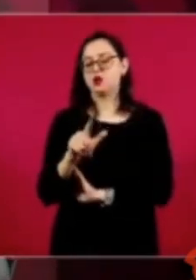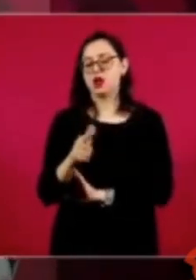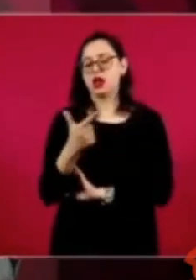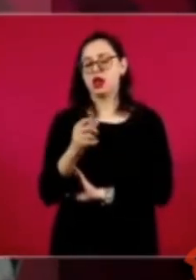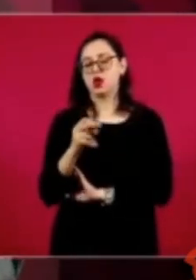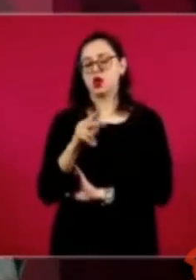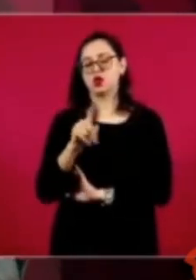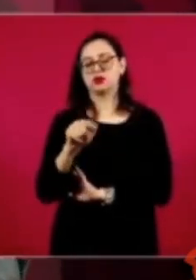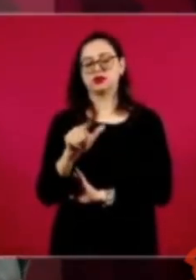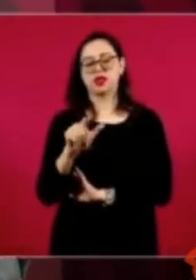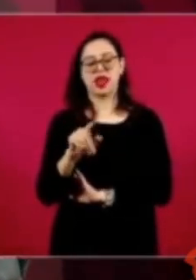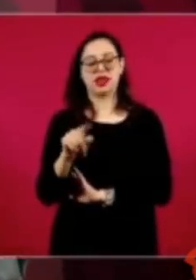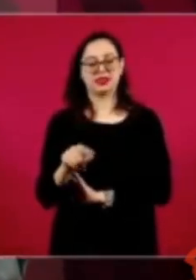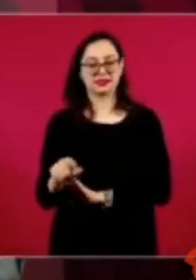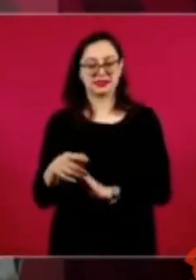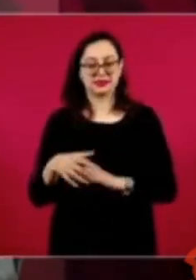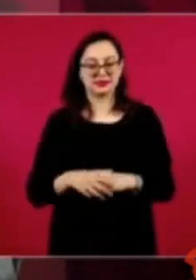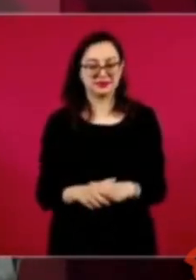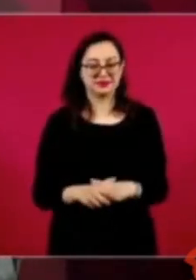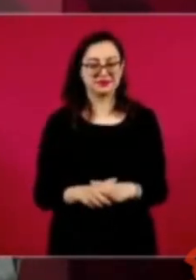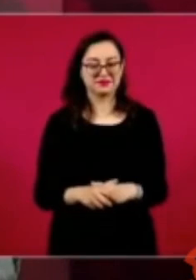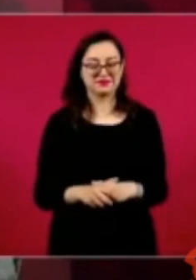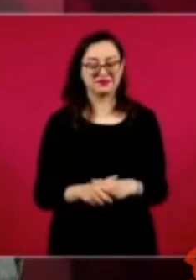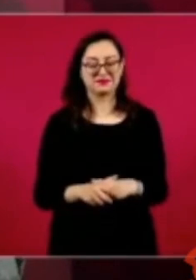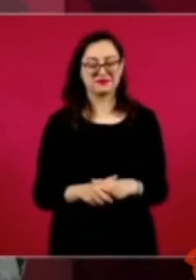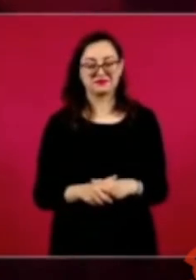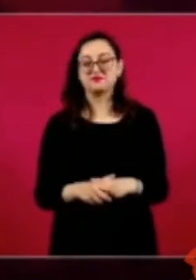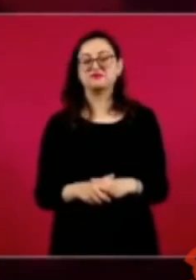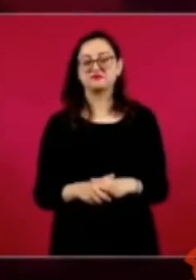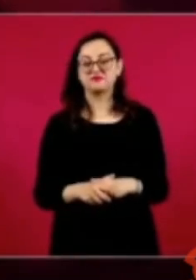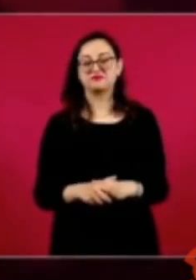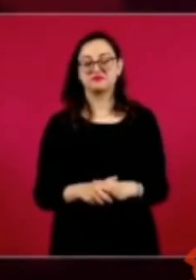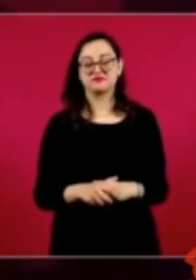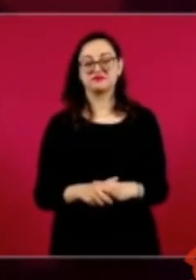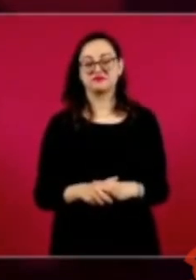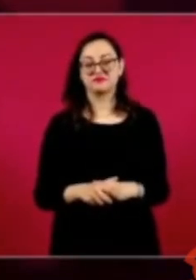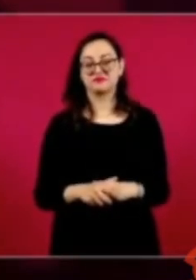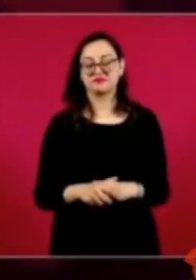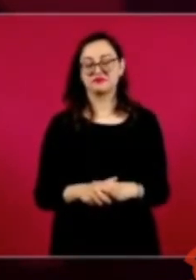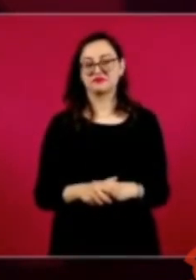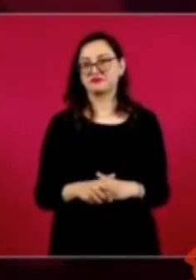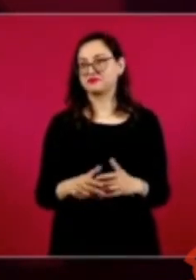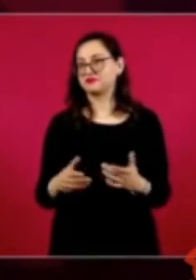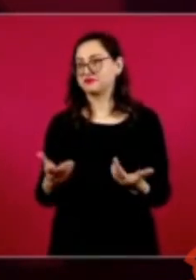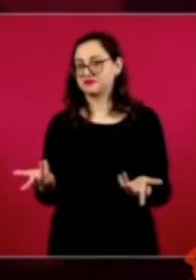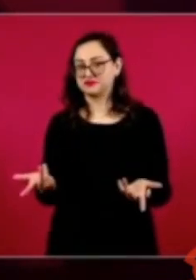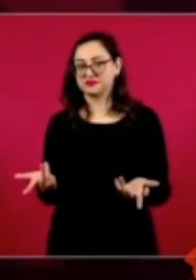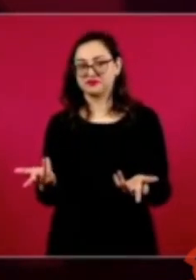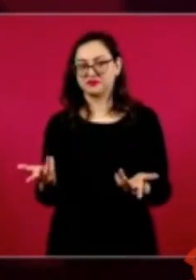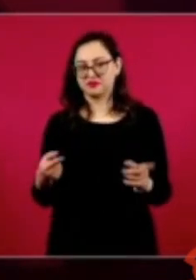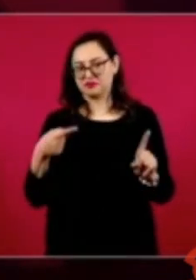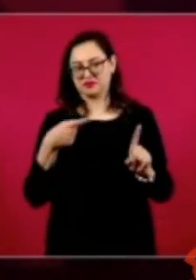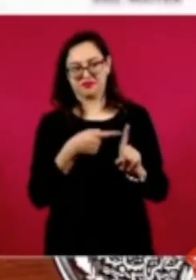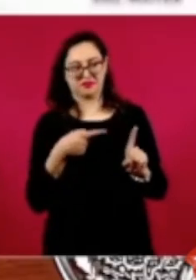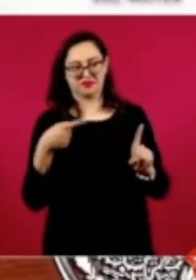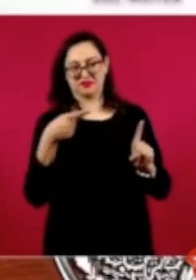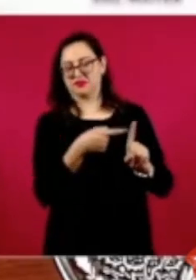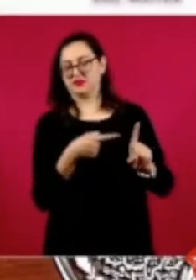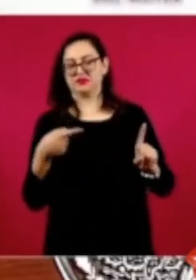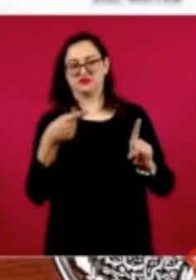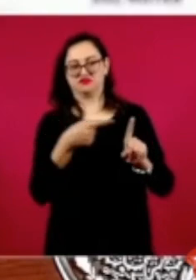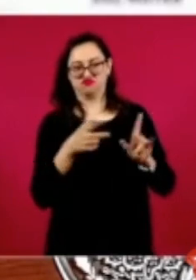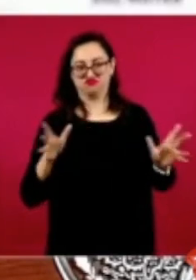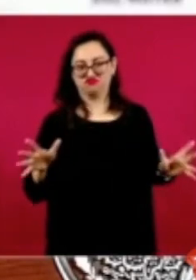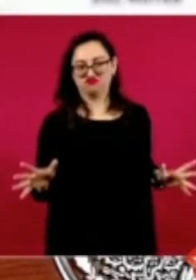¿no? Todo el pueblo quiere a Manuel González, nadie mejor que Manuel González.